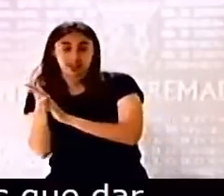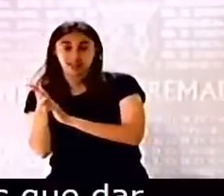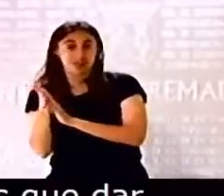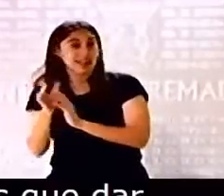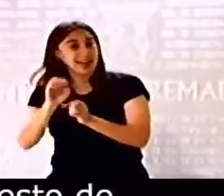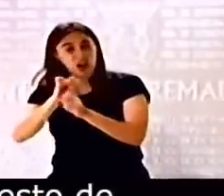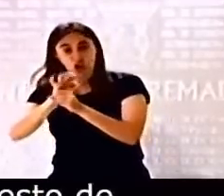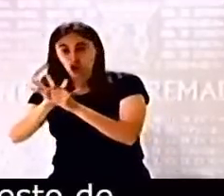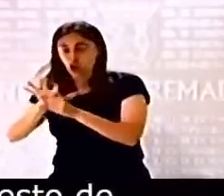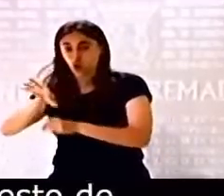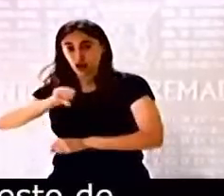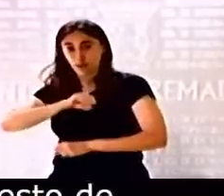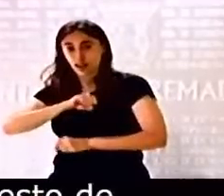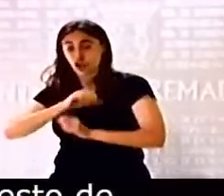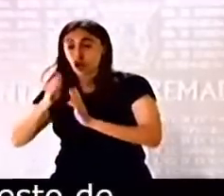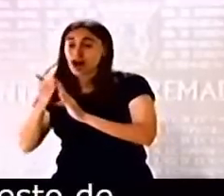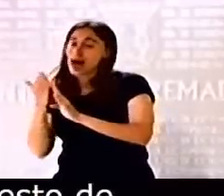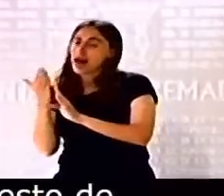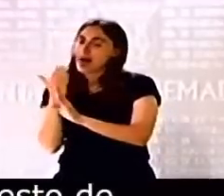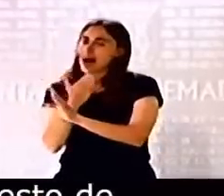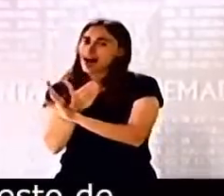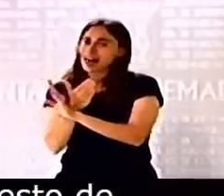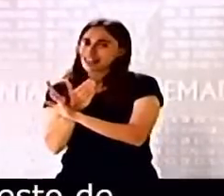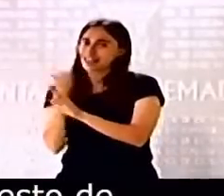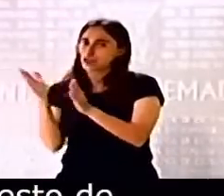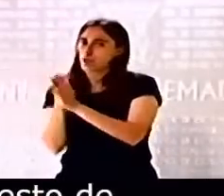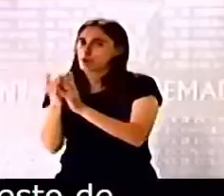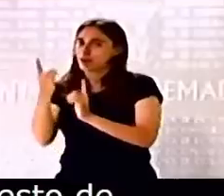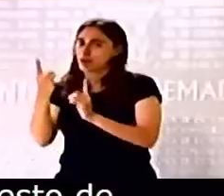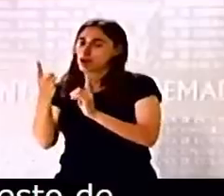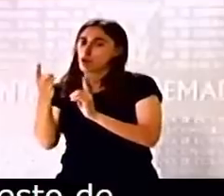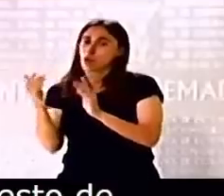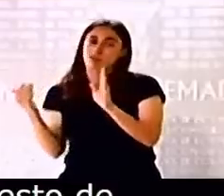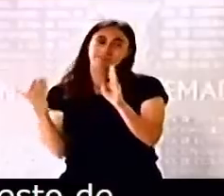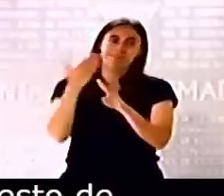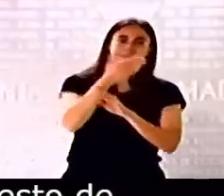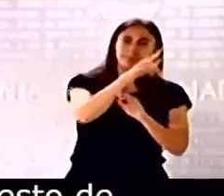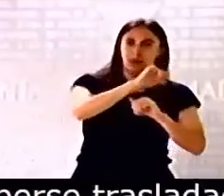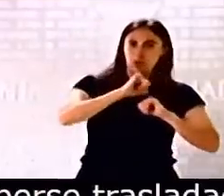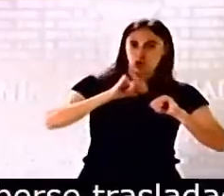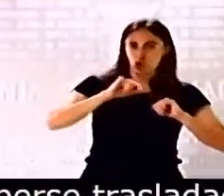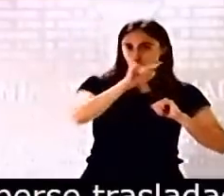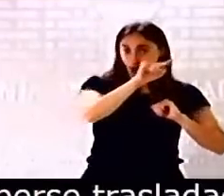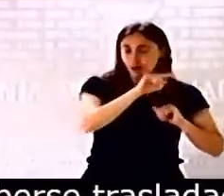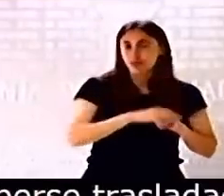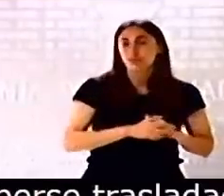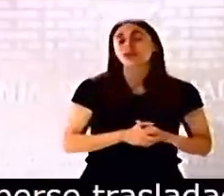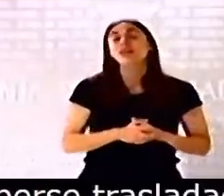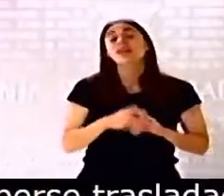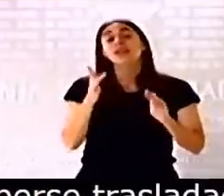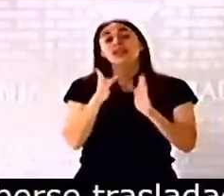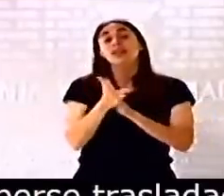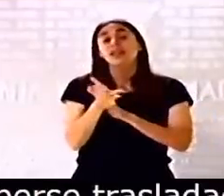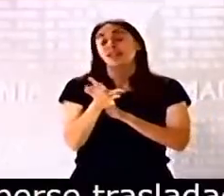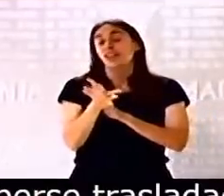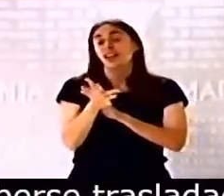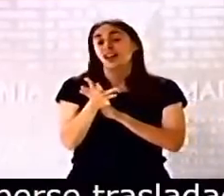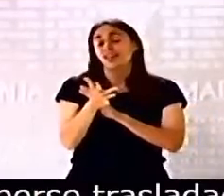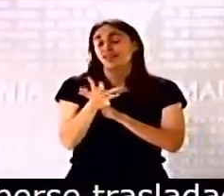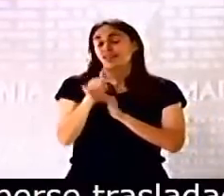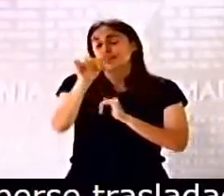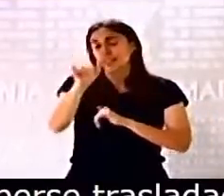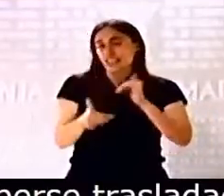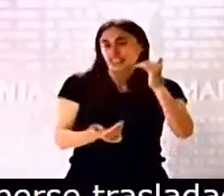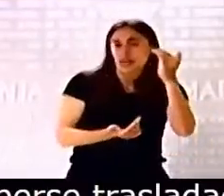positivo, pudieran haberse trasladado al país vecino de Portugal. Con lo cual estamos haciendo un trabajo desde esta